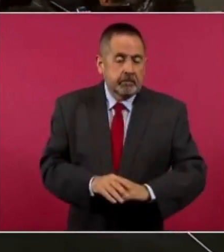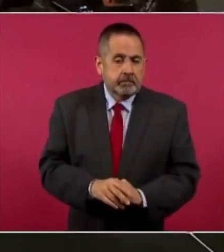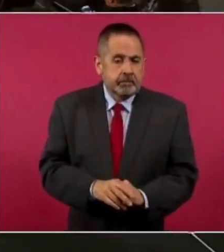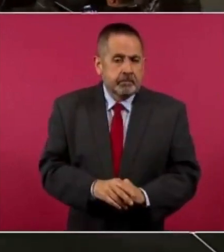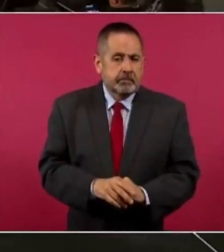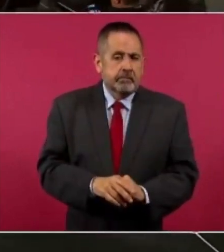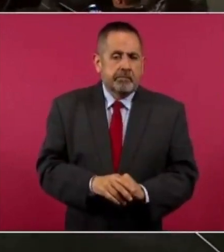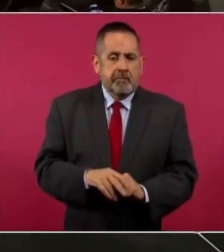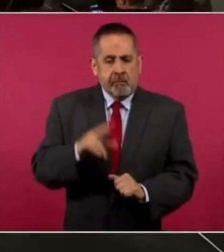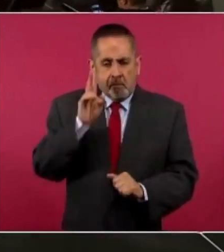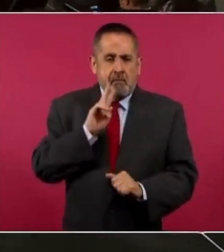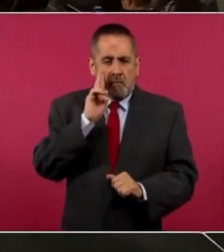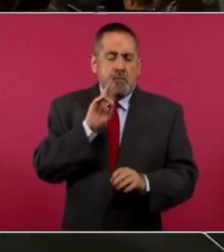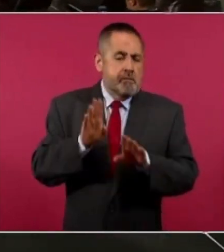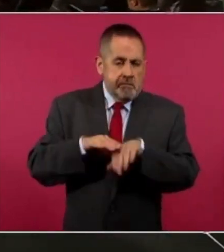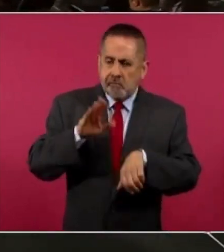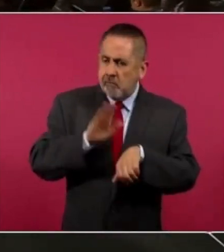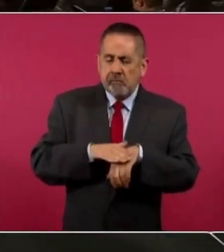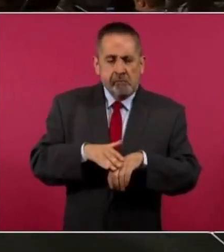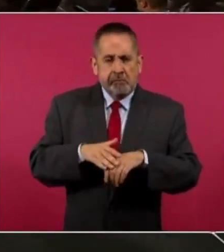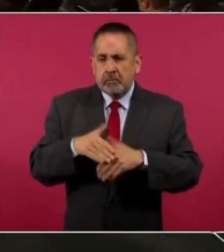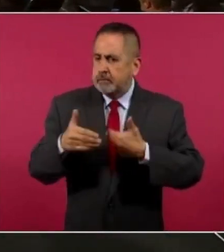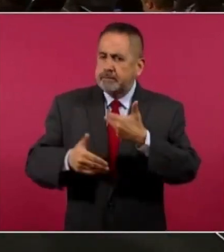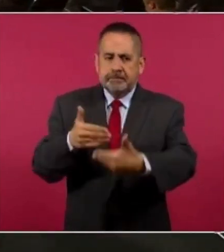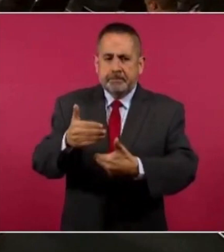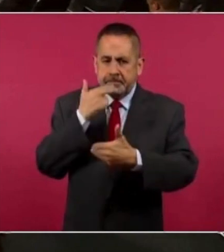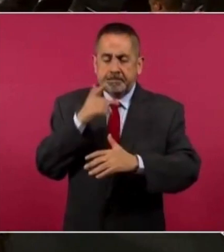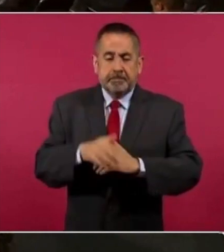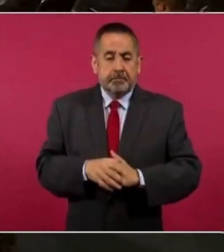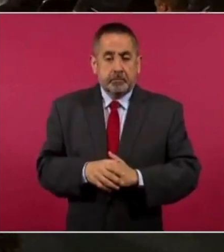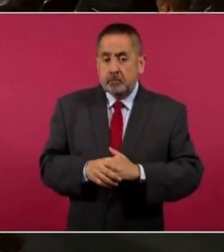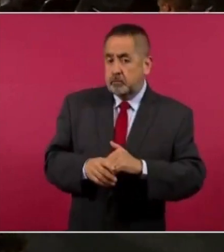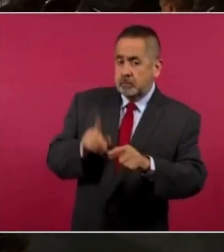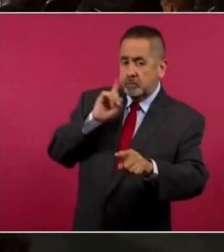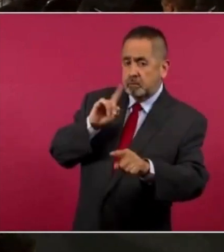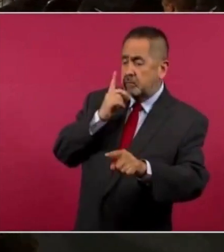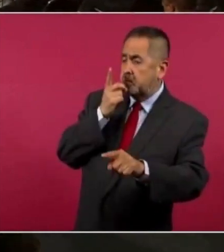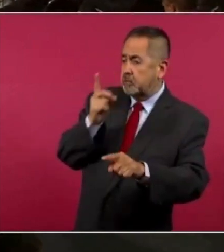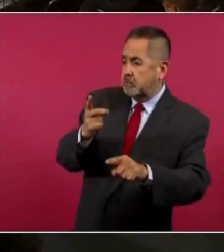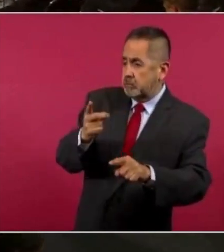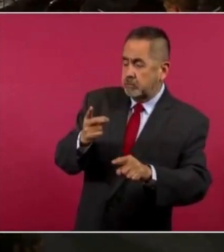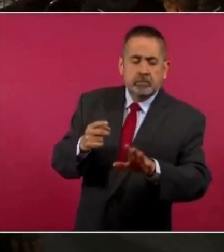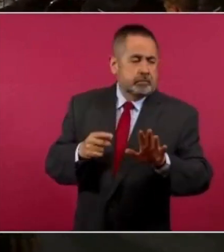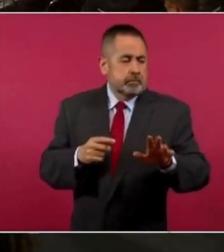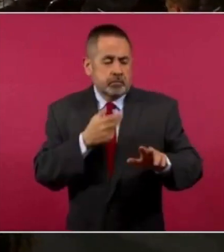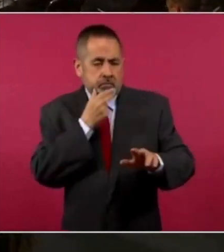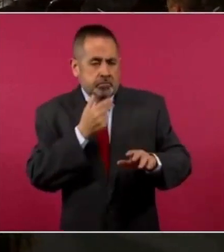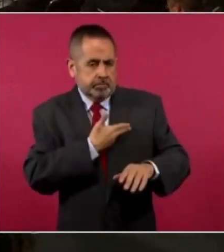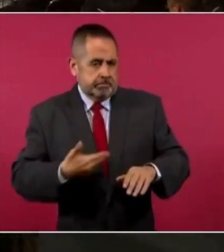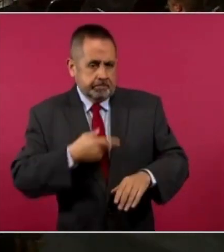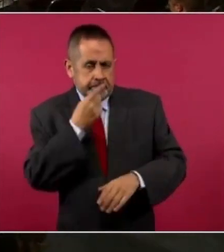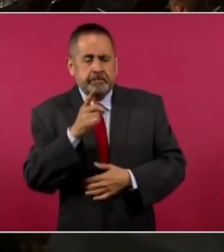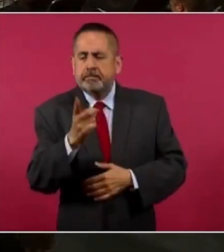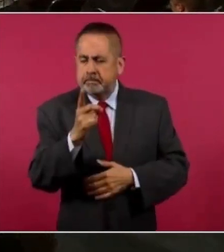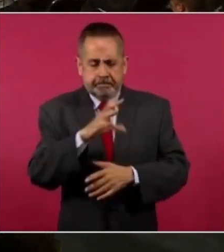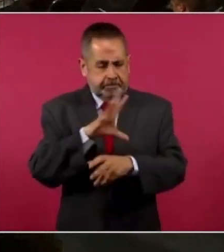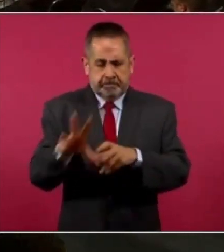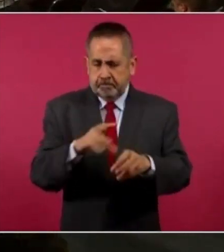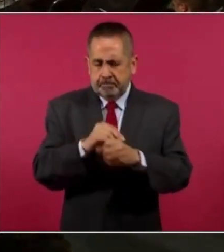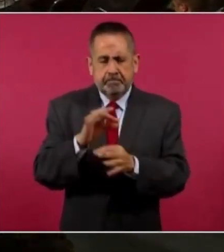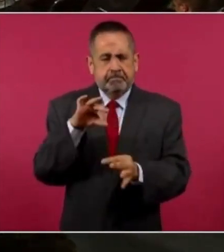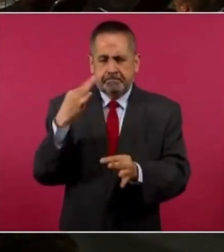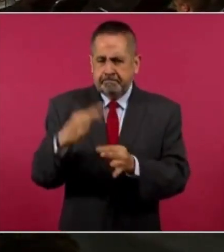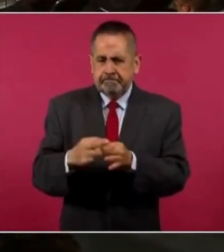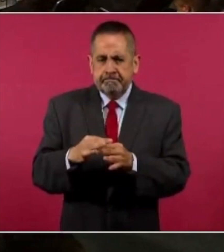Pero ya vamos a estar muy avanzados. Ya. Y ya para diciembre todo. Y para diciembre todo. Todo, todo. Los primeros